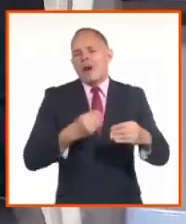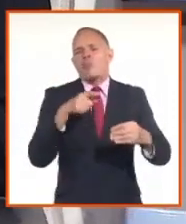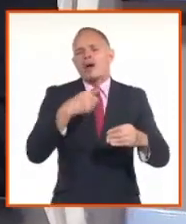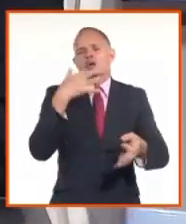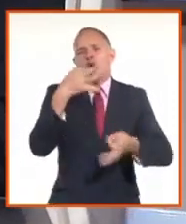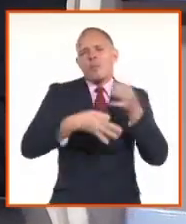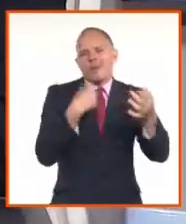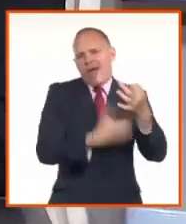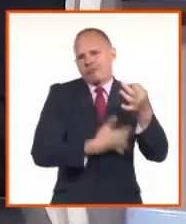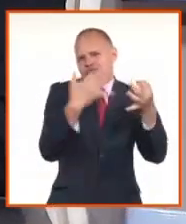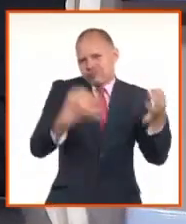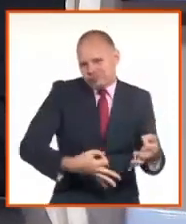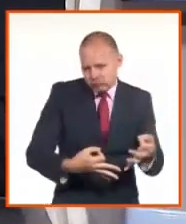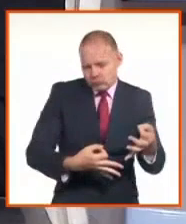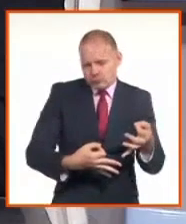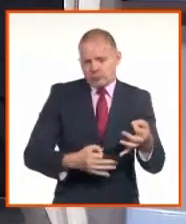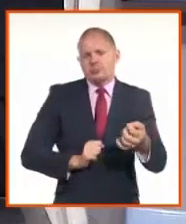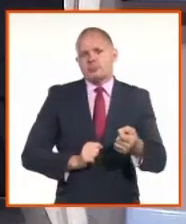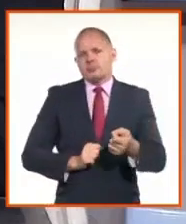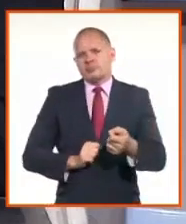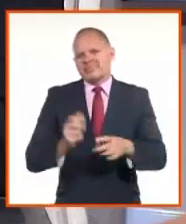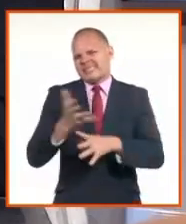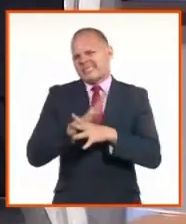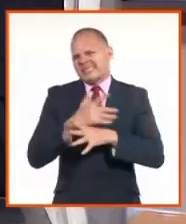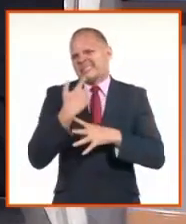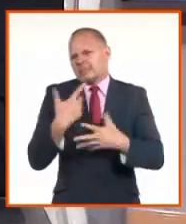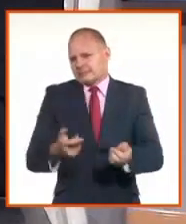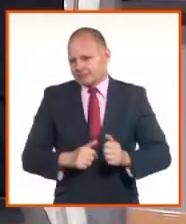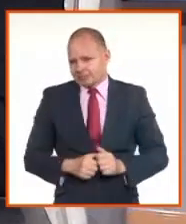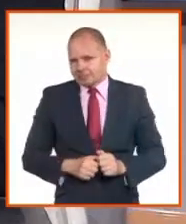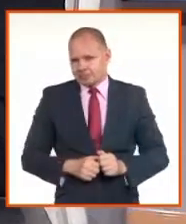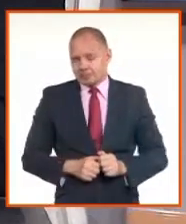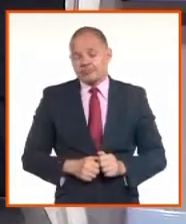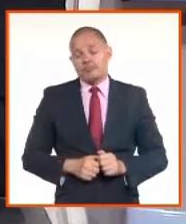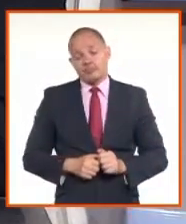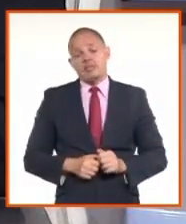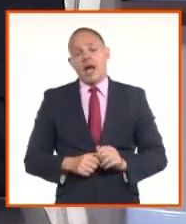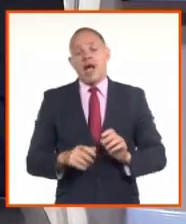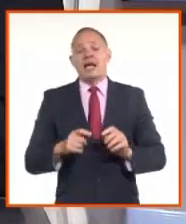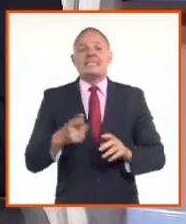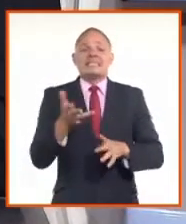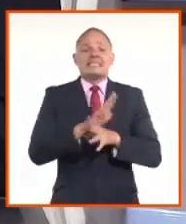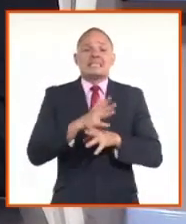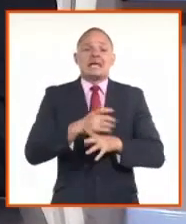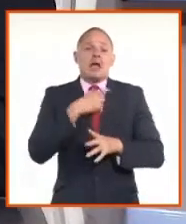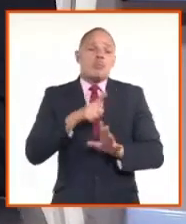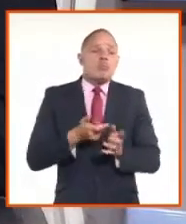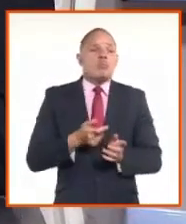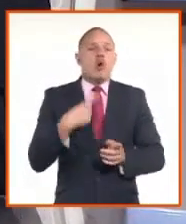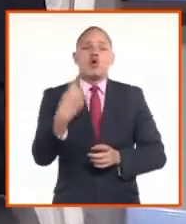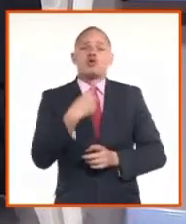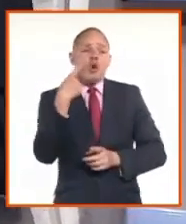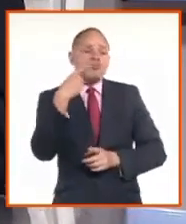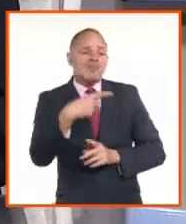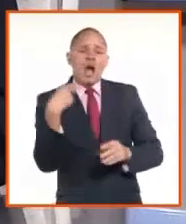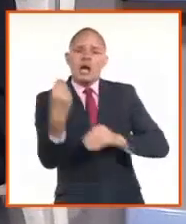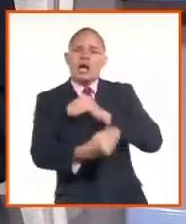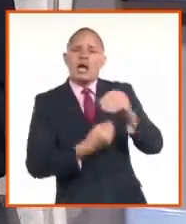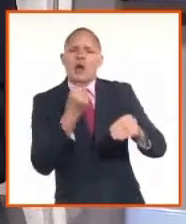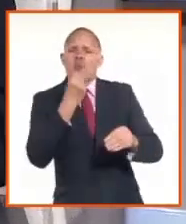compra el tipo de cambio económicamente fundamentado es aquel que nos da un respaldo una